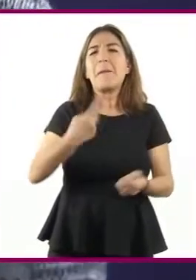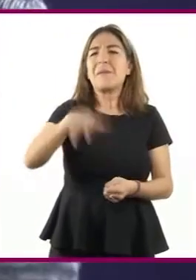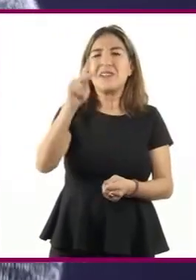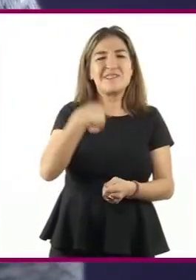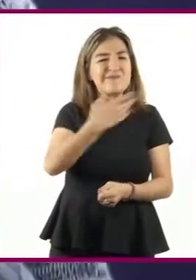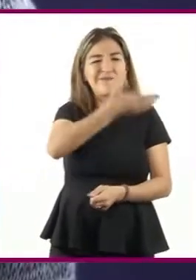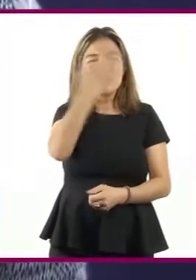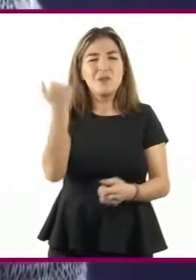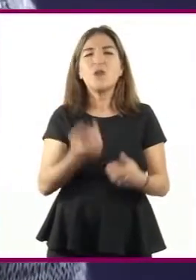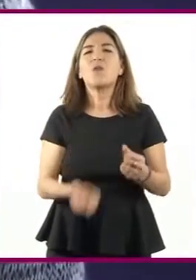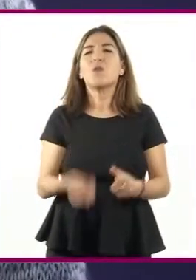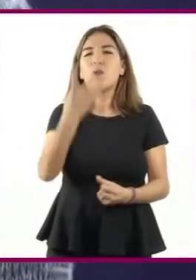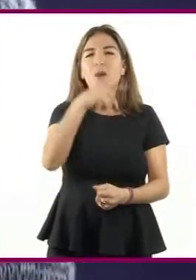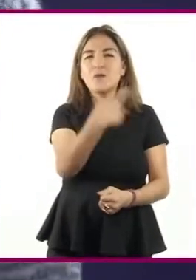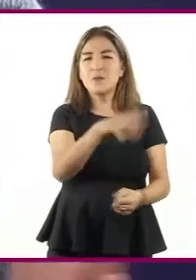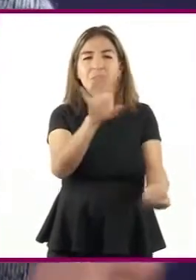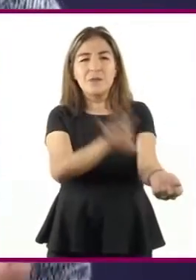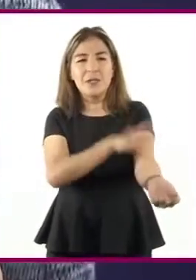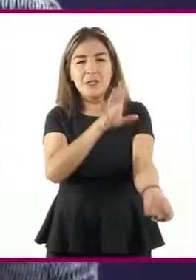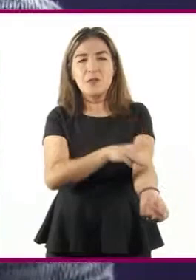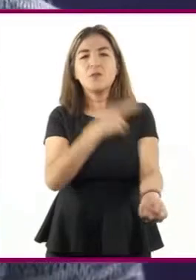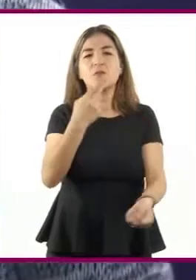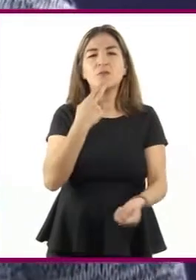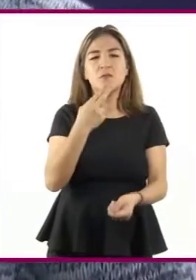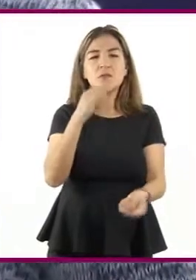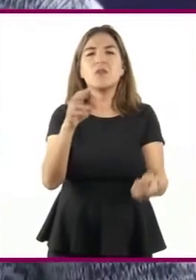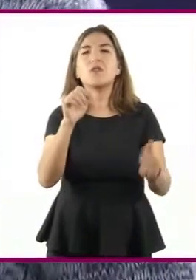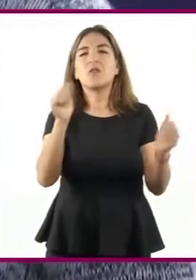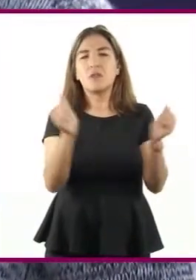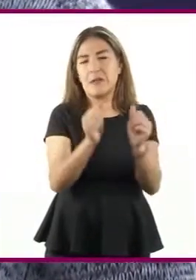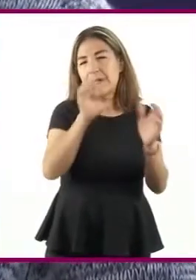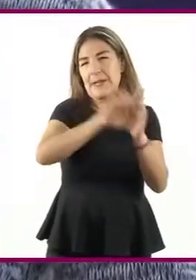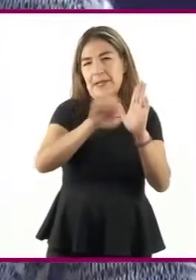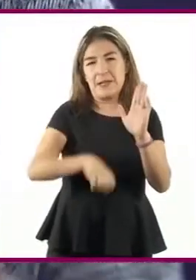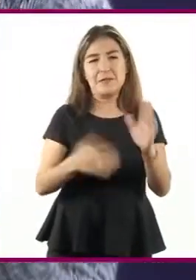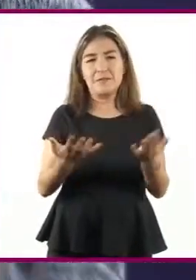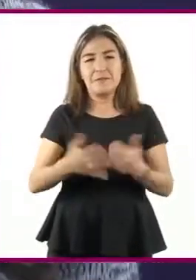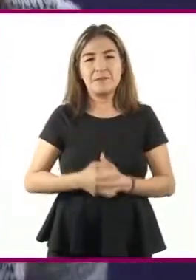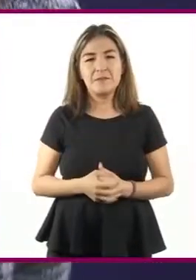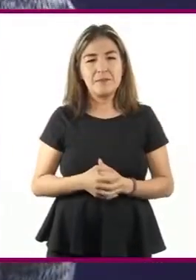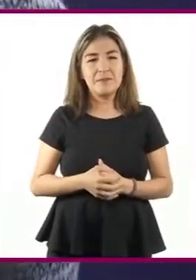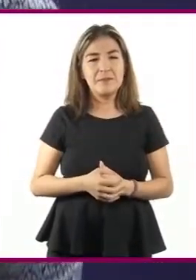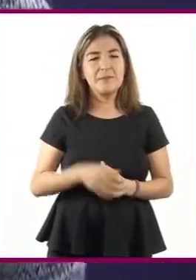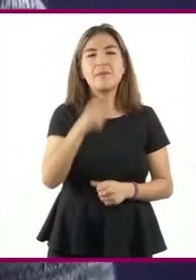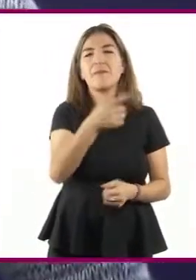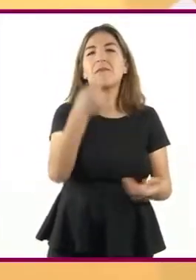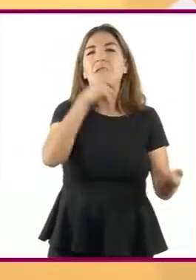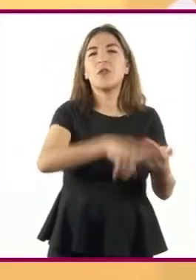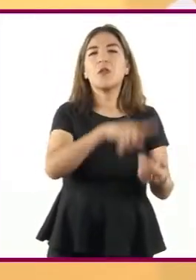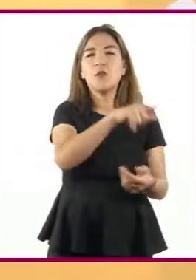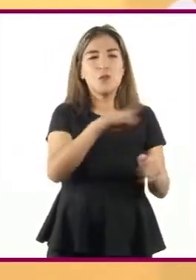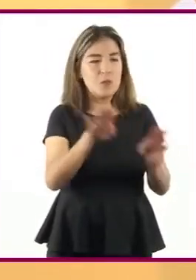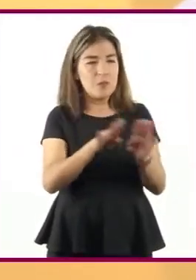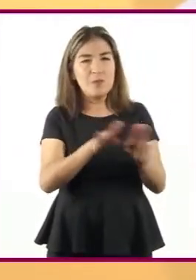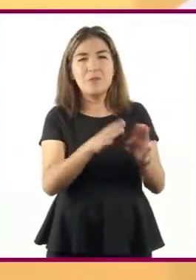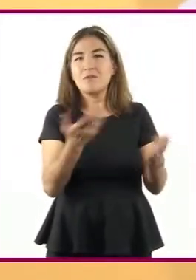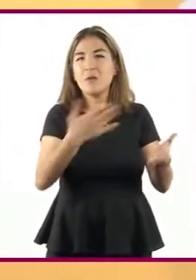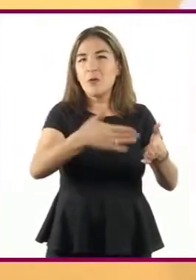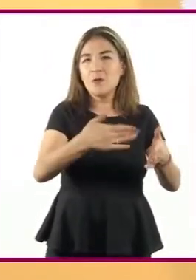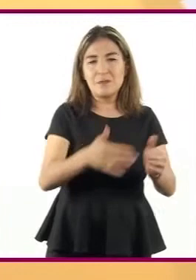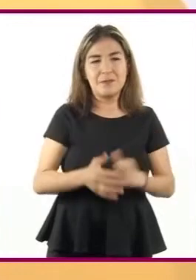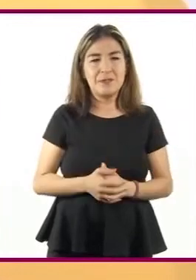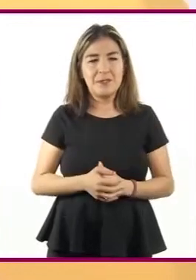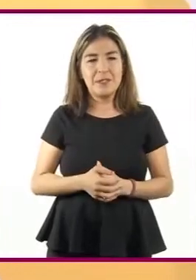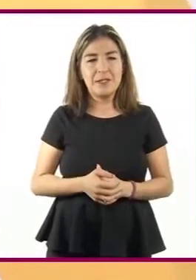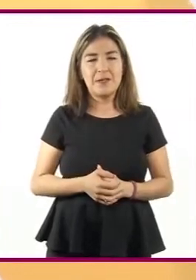puedo saber cuánta energía utilizan los aparatos eléctricos, como por ejemplo los electrodomésticos. Bueno, yo tenía la